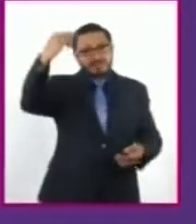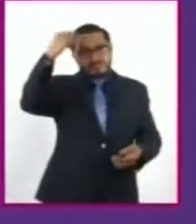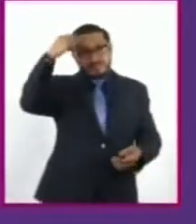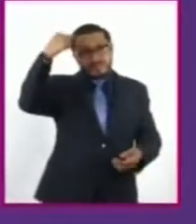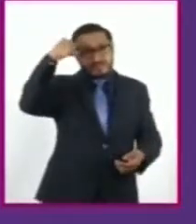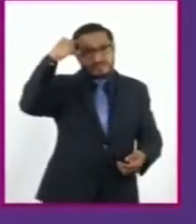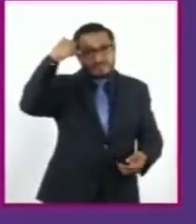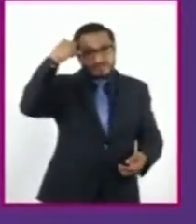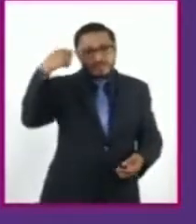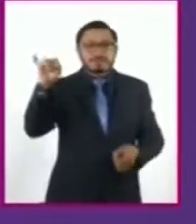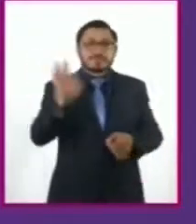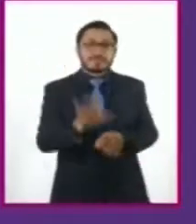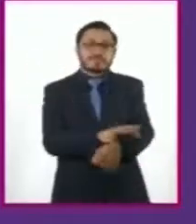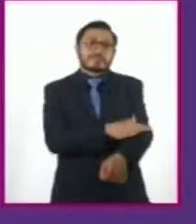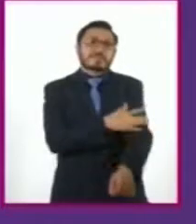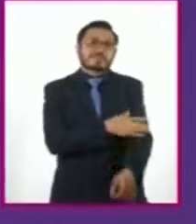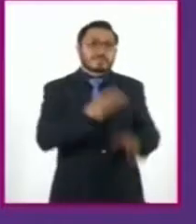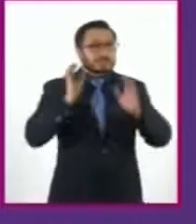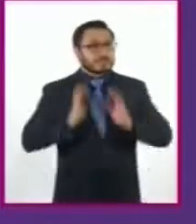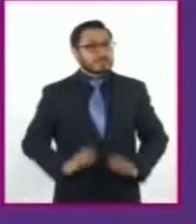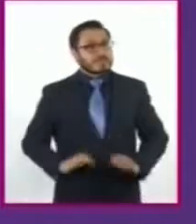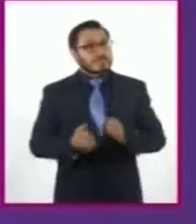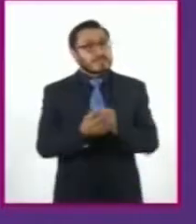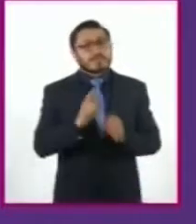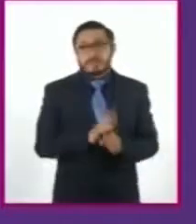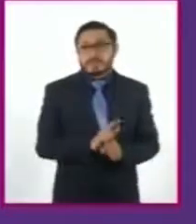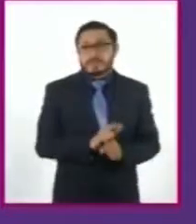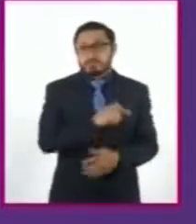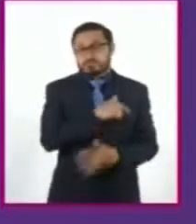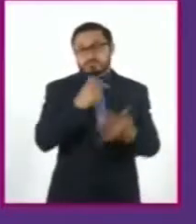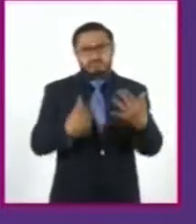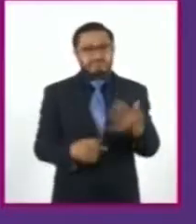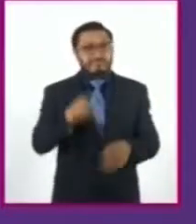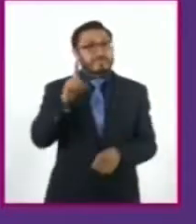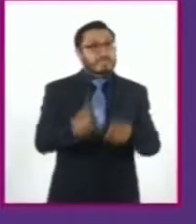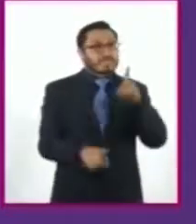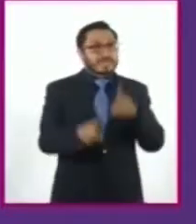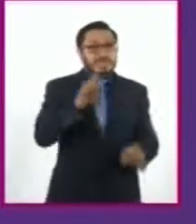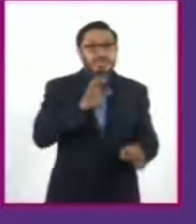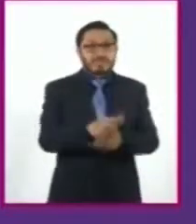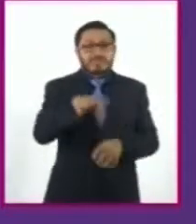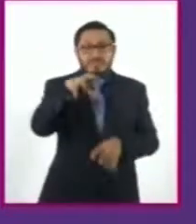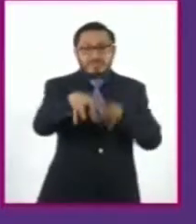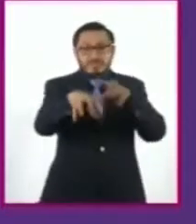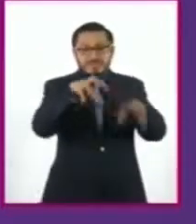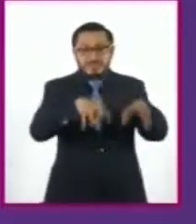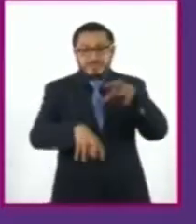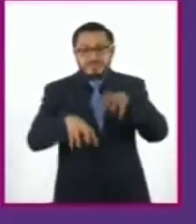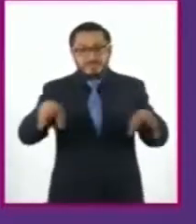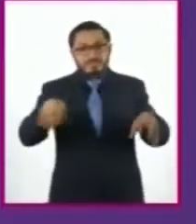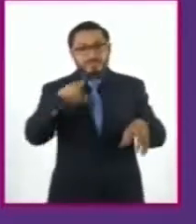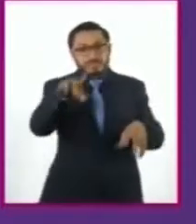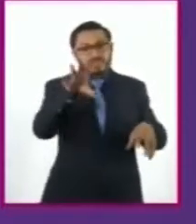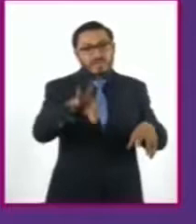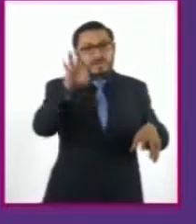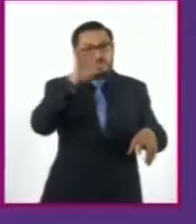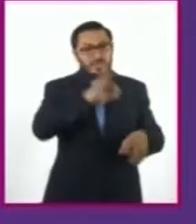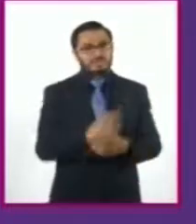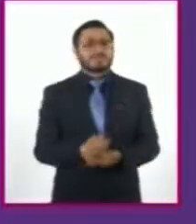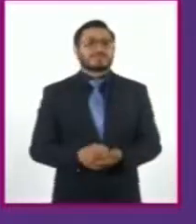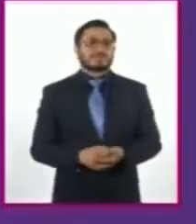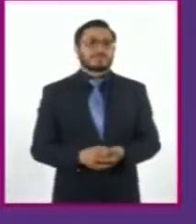emocionales, físicas y sociales, dependiendo del área de especialización seleccionada.